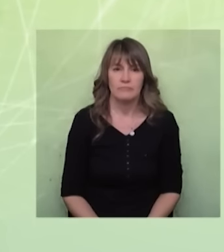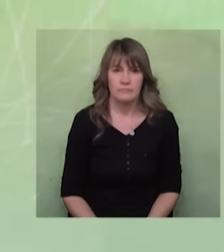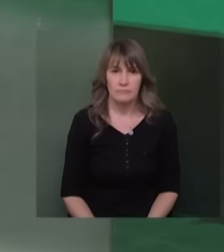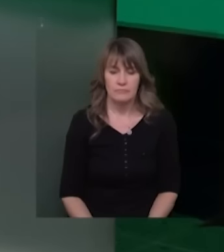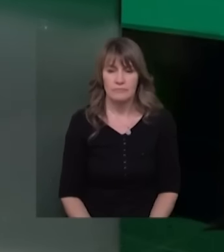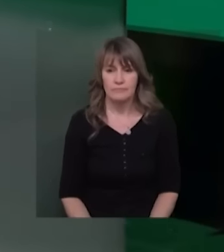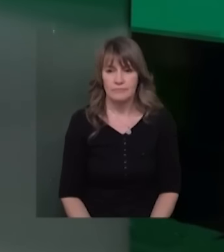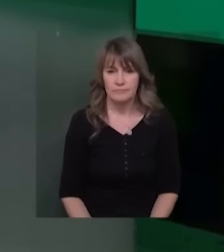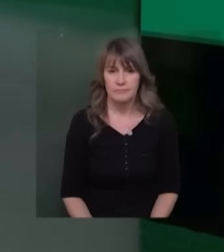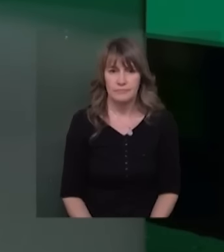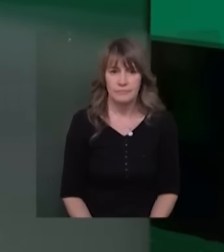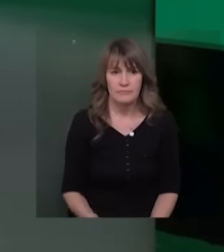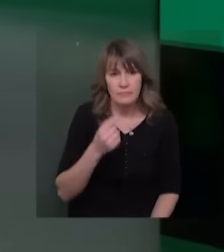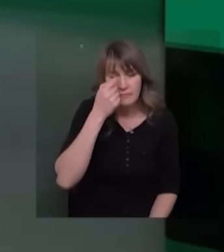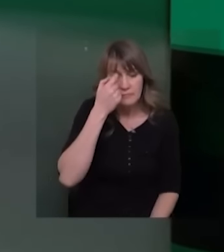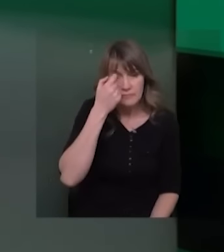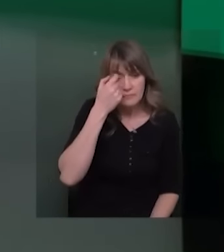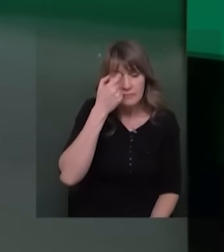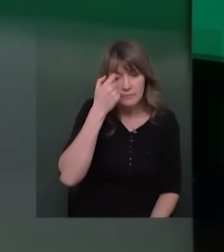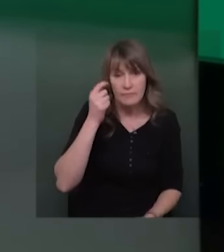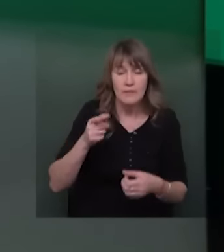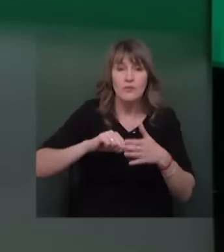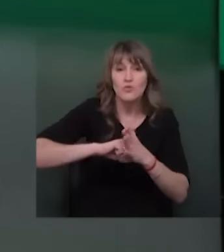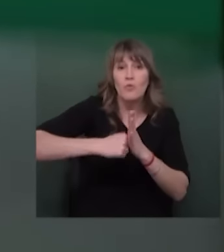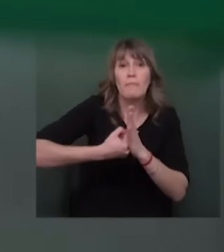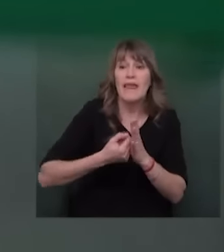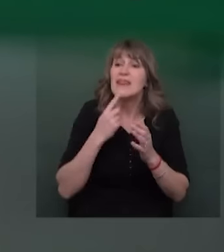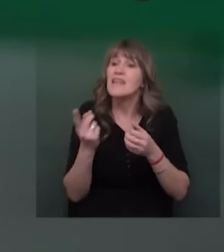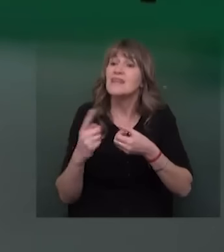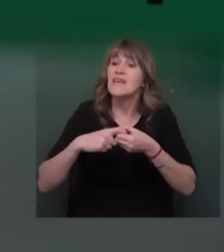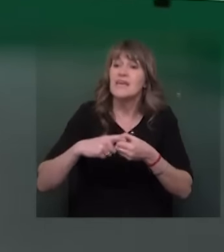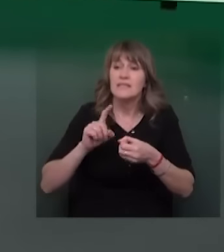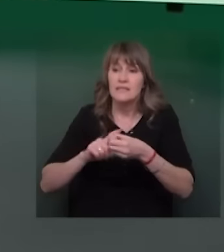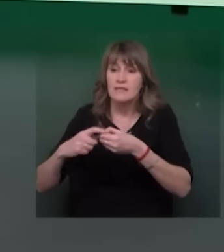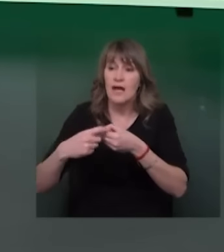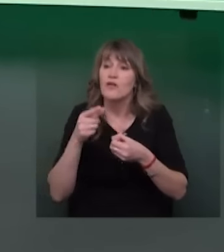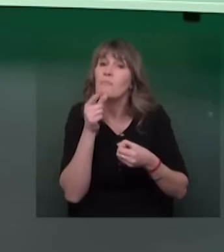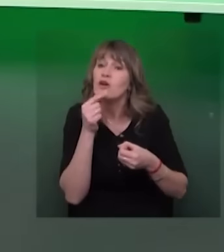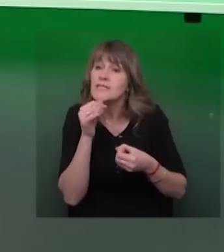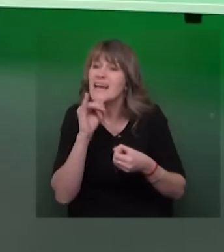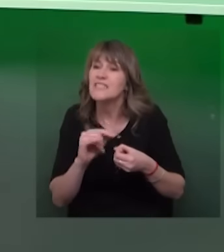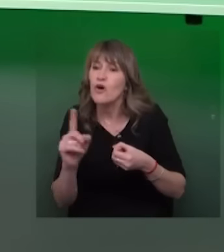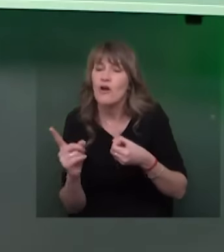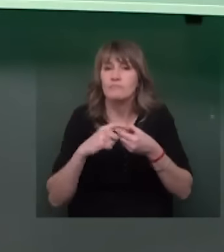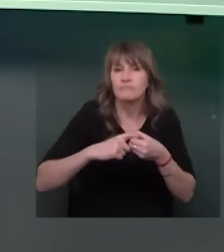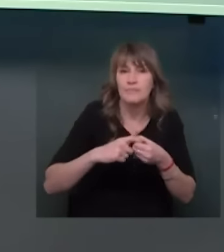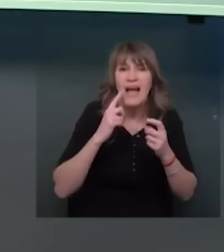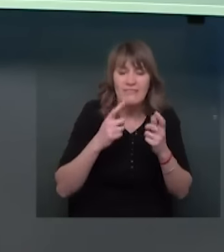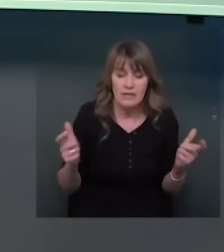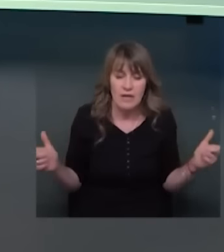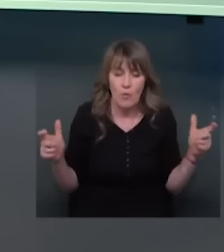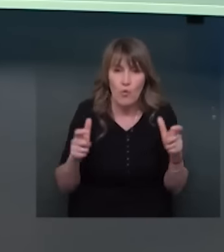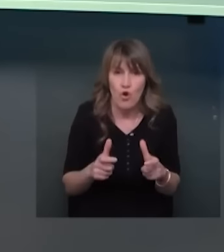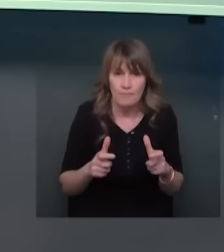pago si se suspende o no la afiliación al pitz nt del sindicato de la Policía Nacional será resuelto por la mesa representativa de la